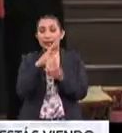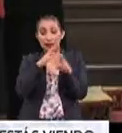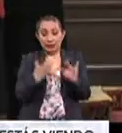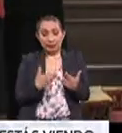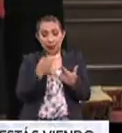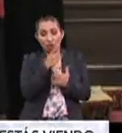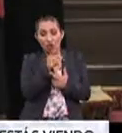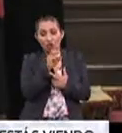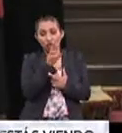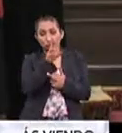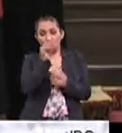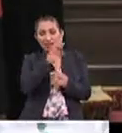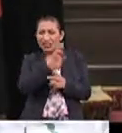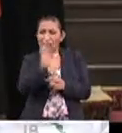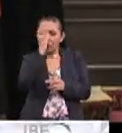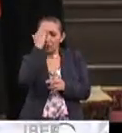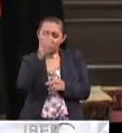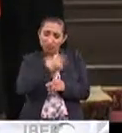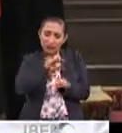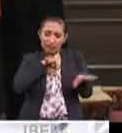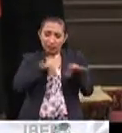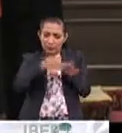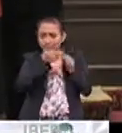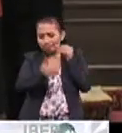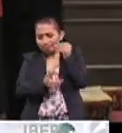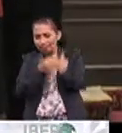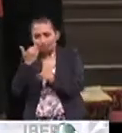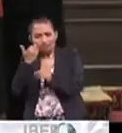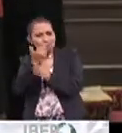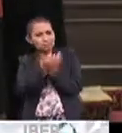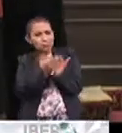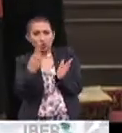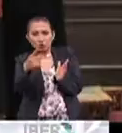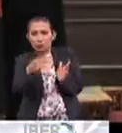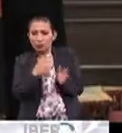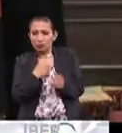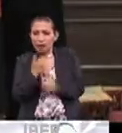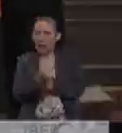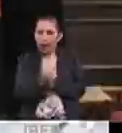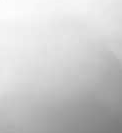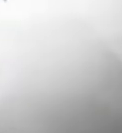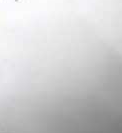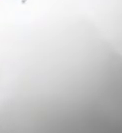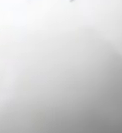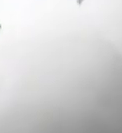este doctorado es un reconocimiento al trabajo que ha desempeñado a lo largo de toda su carrera.